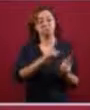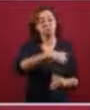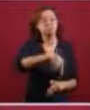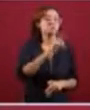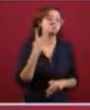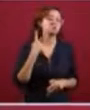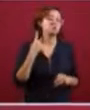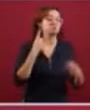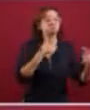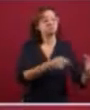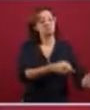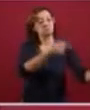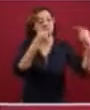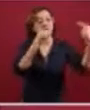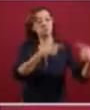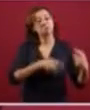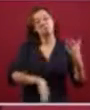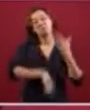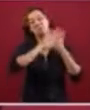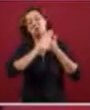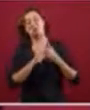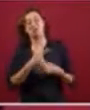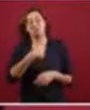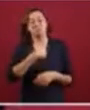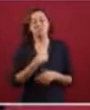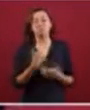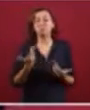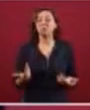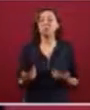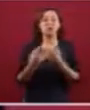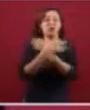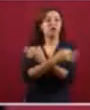políticos, para que el día de mañana aparezca